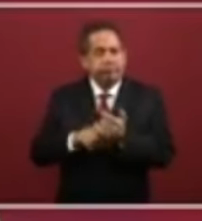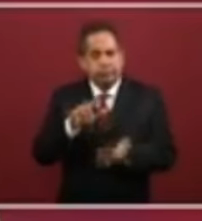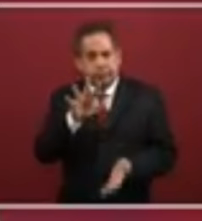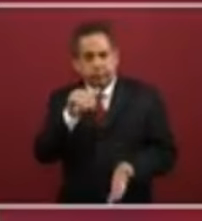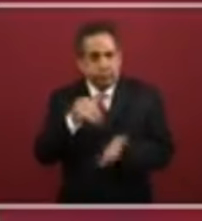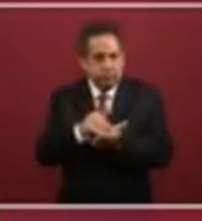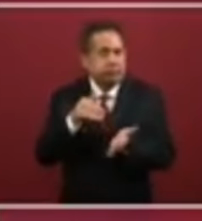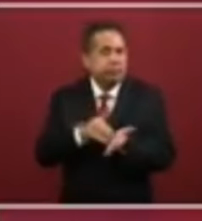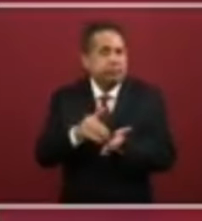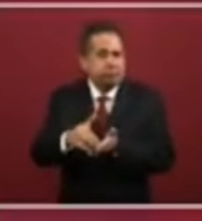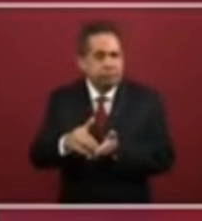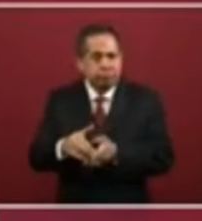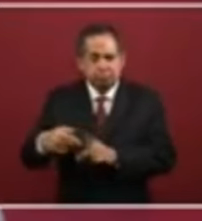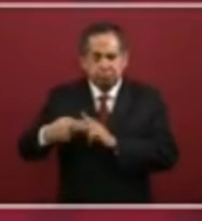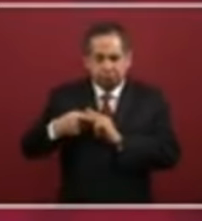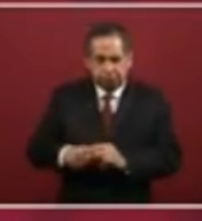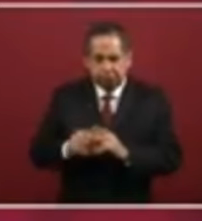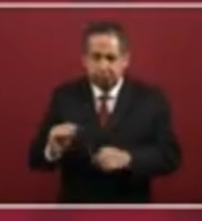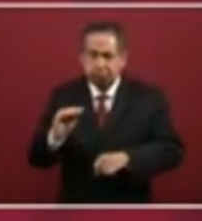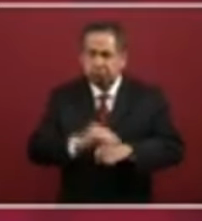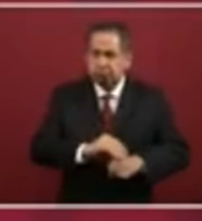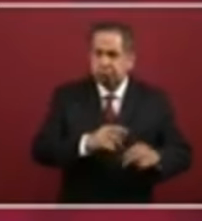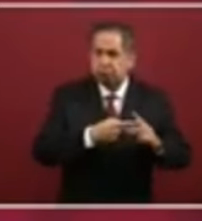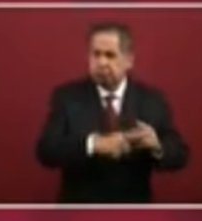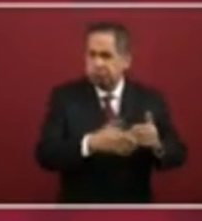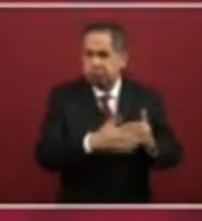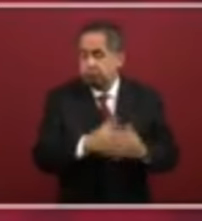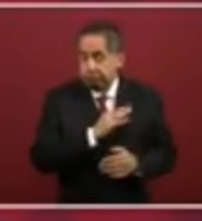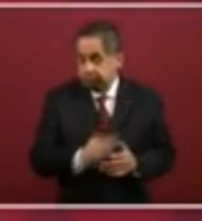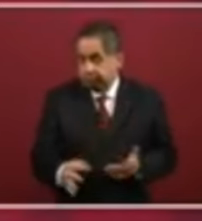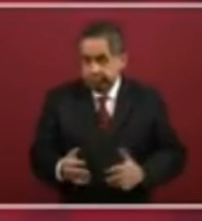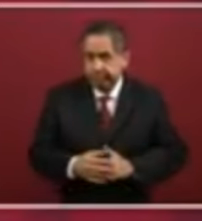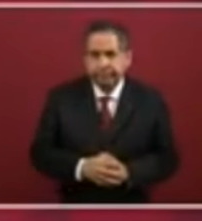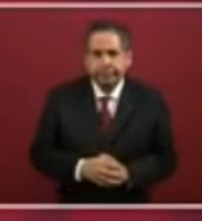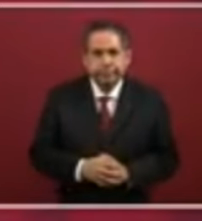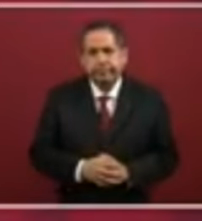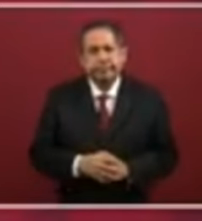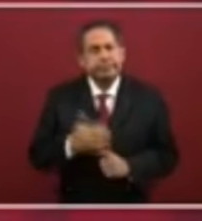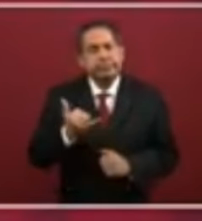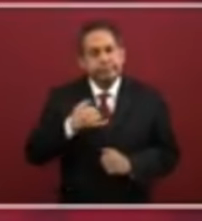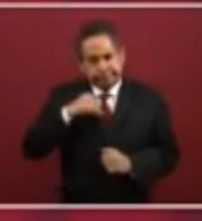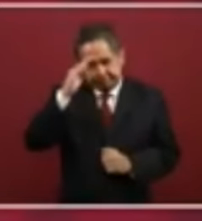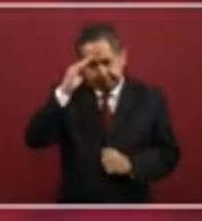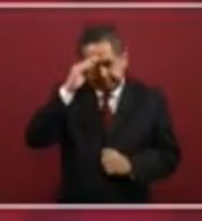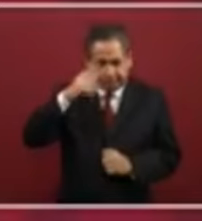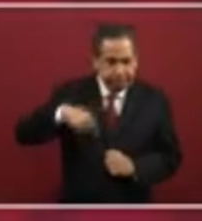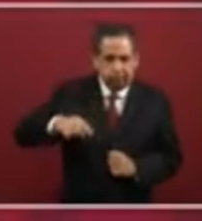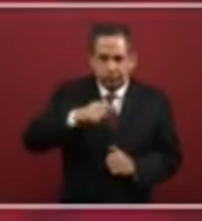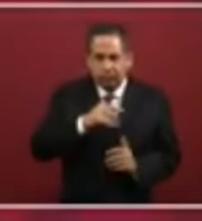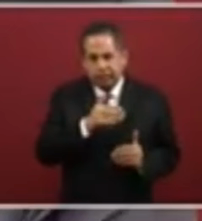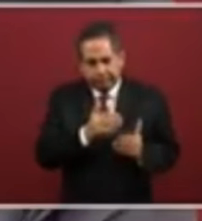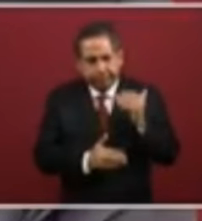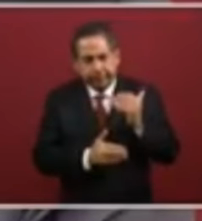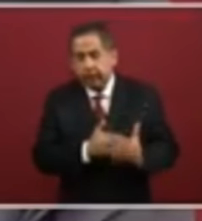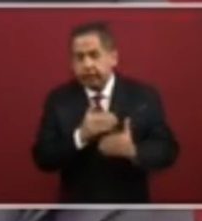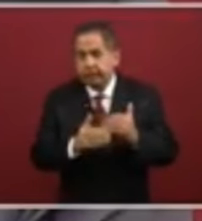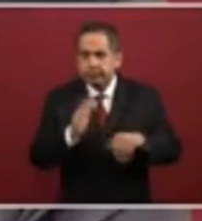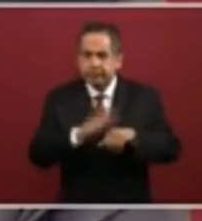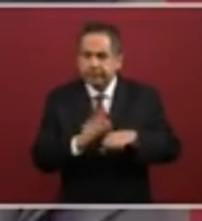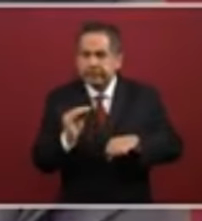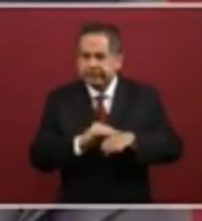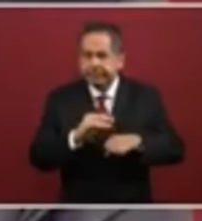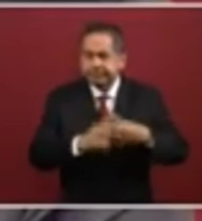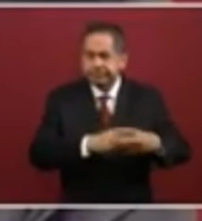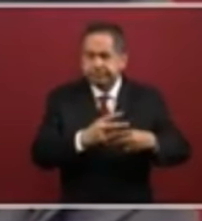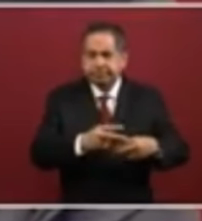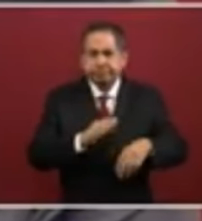iniciar. Y vamos a avanzar, se tiene el proyecto